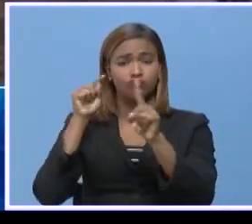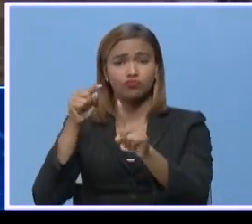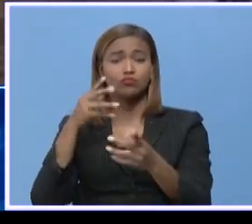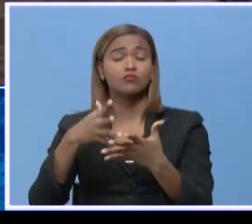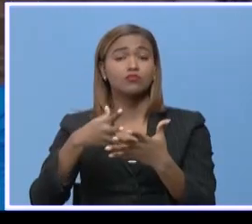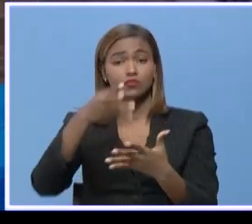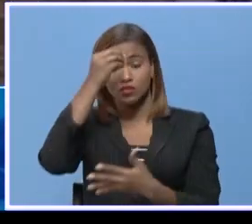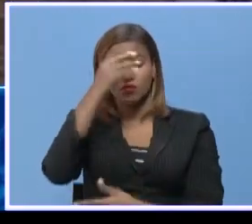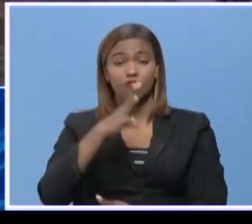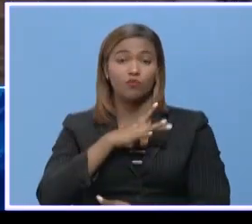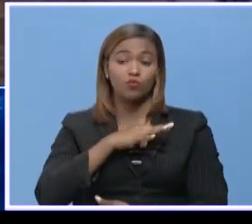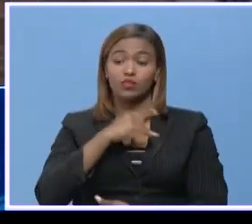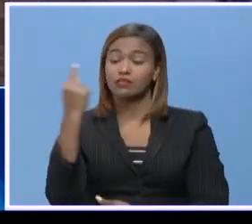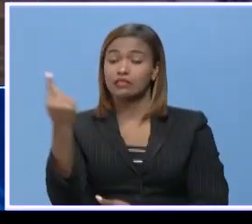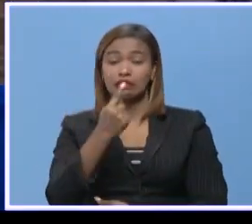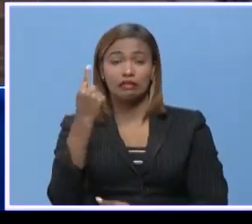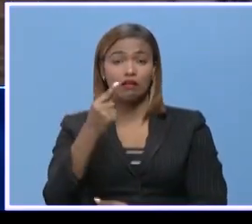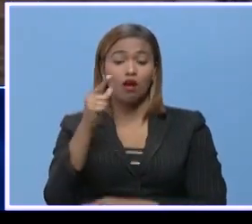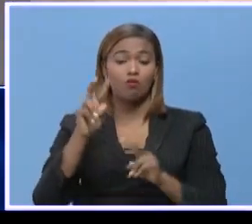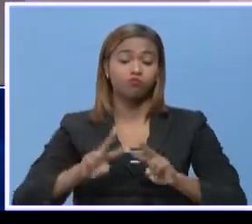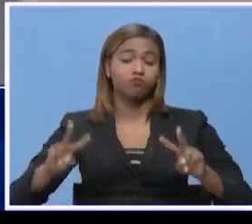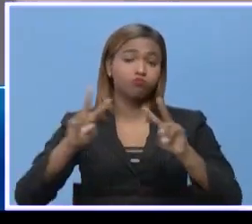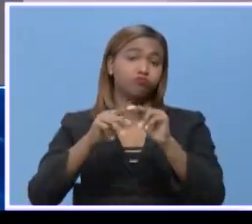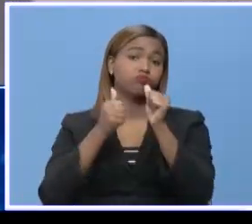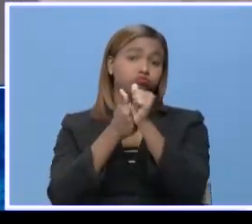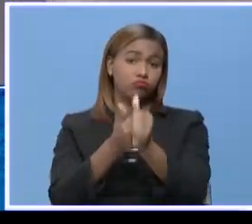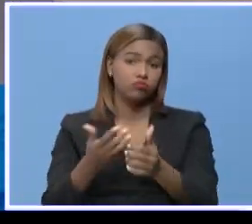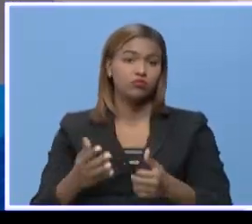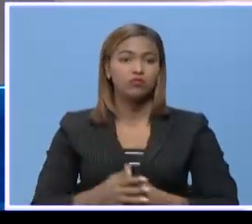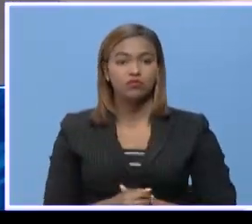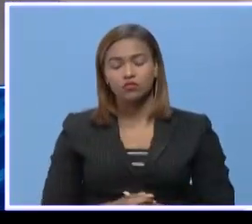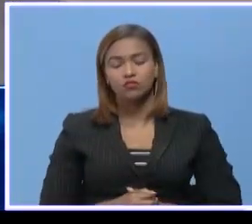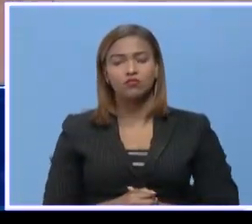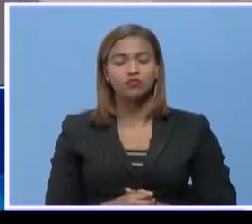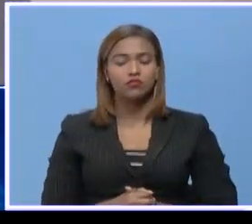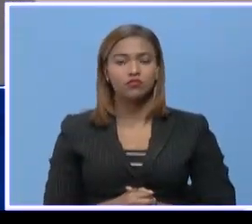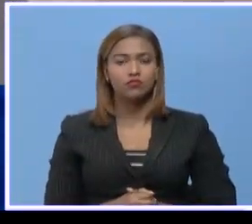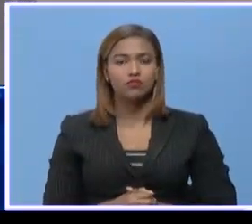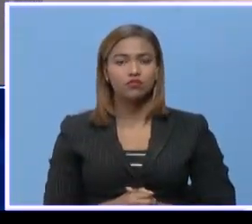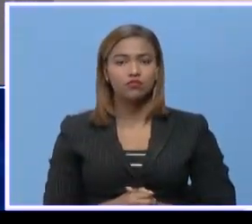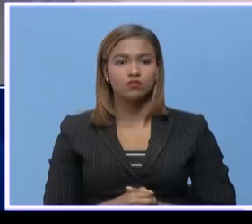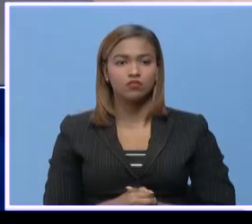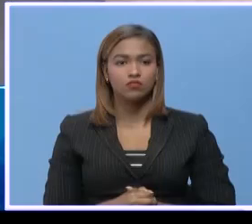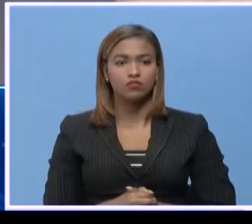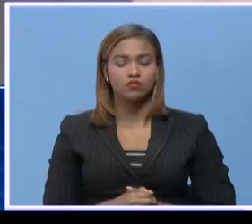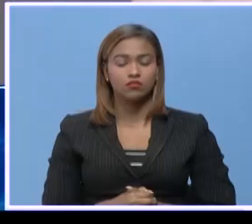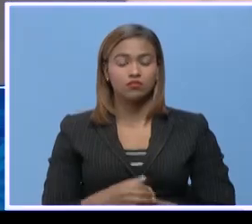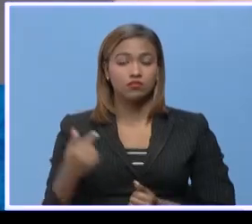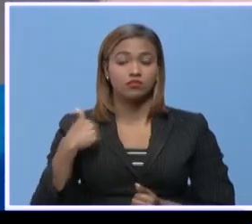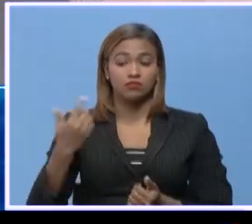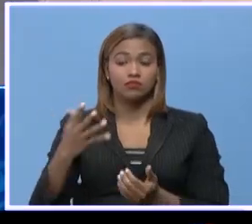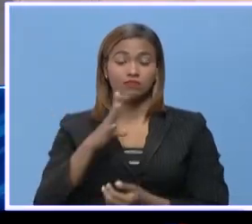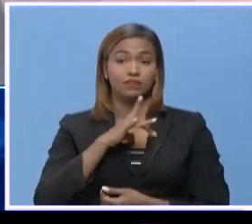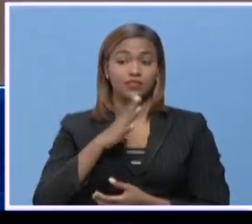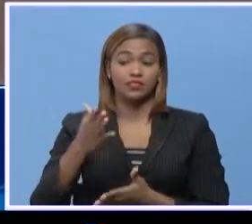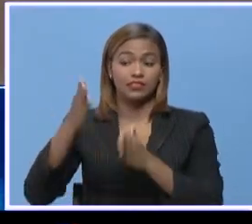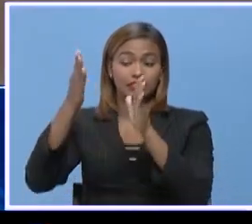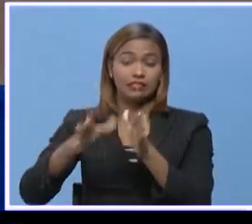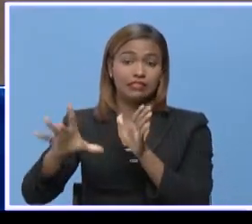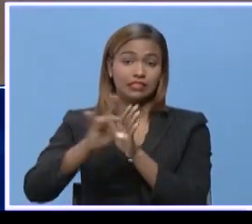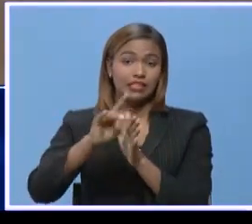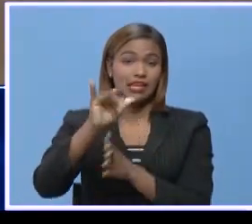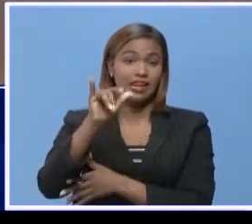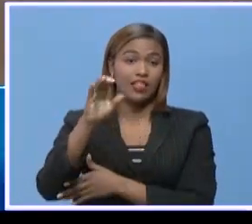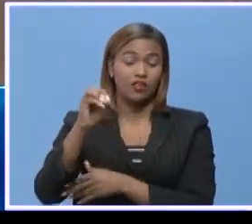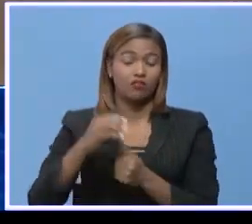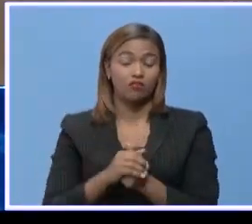muy firme con los principios y los derechos. Pero ahí el triunfo más merecido entiendo que es el magistrado Alejandro Barroso. Un hombre